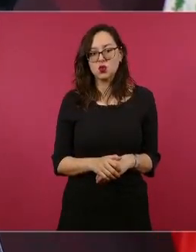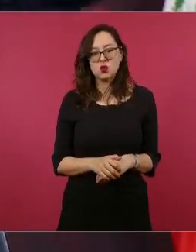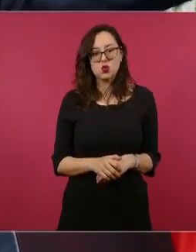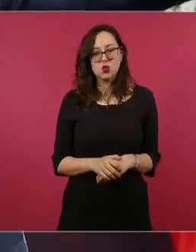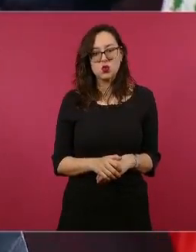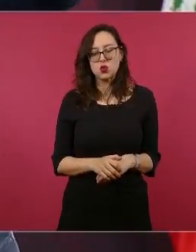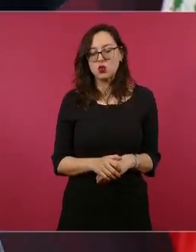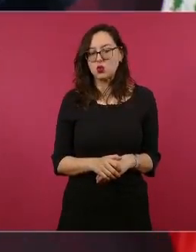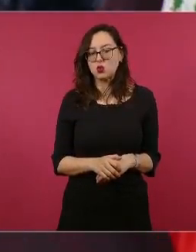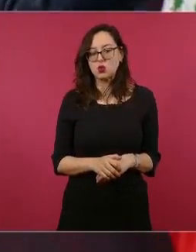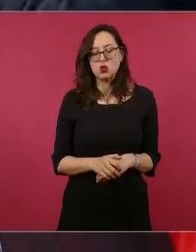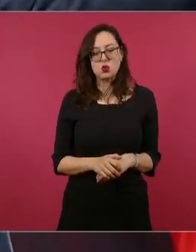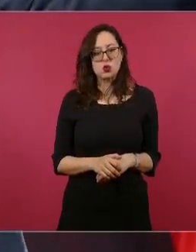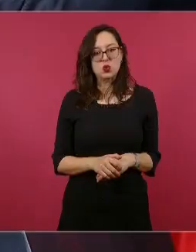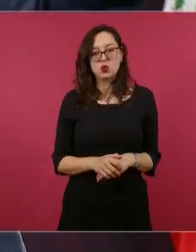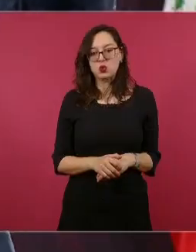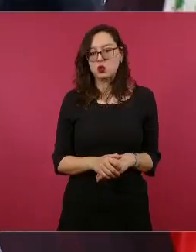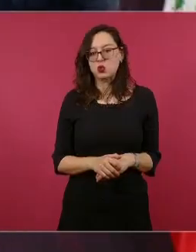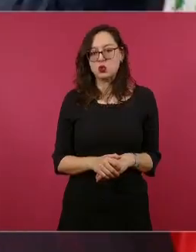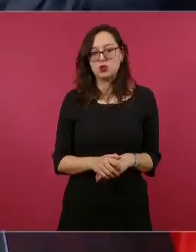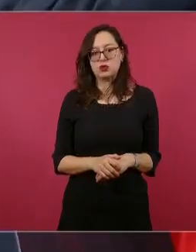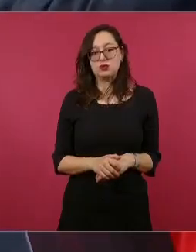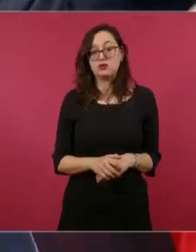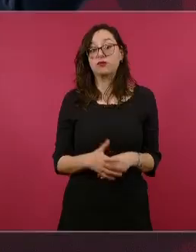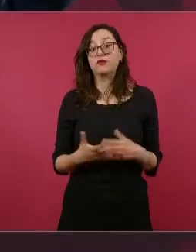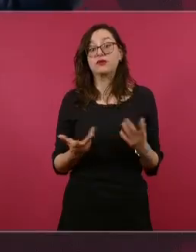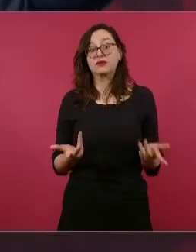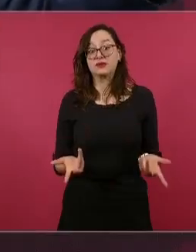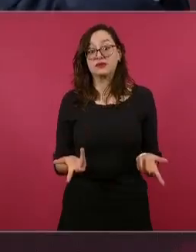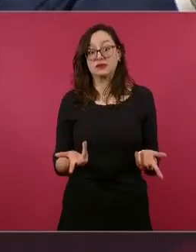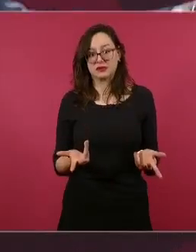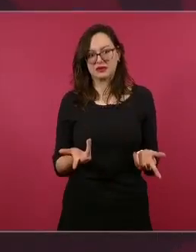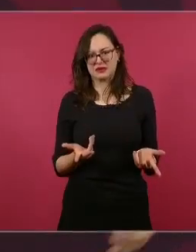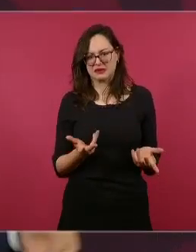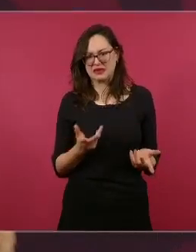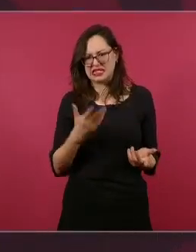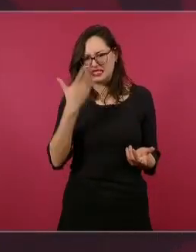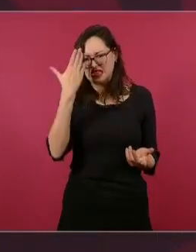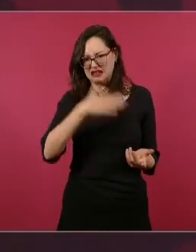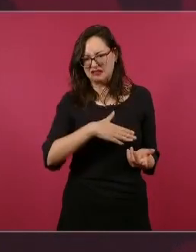ya aquí hemos hablado de los pleitos por las herencias